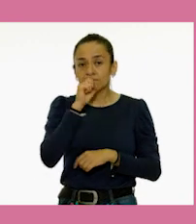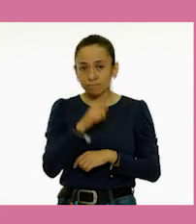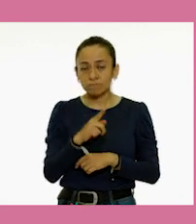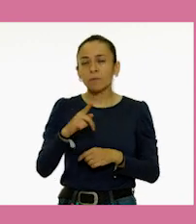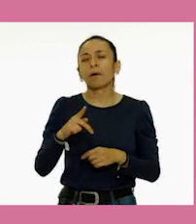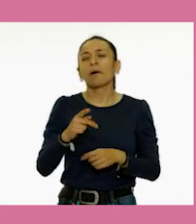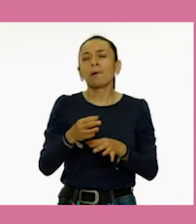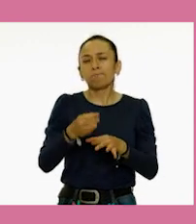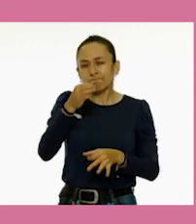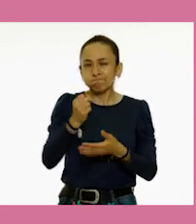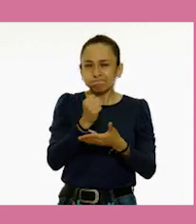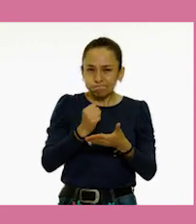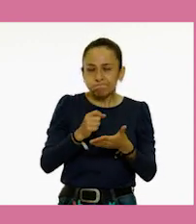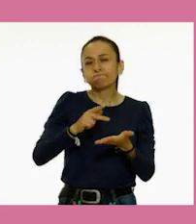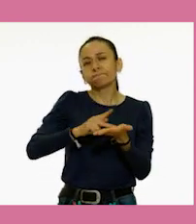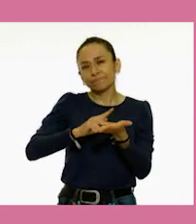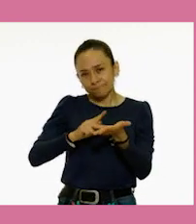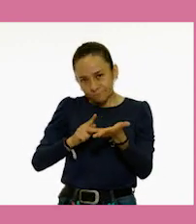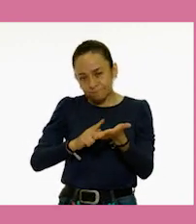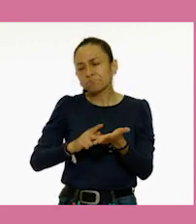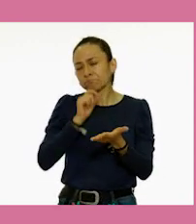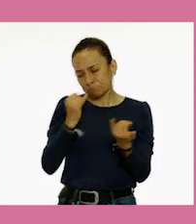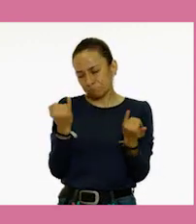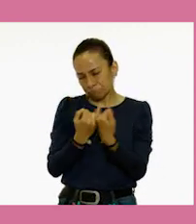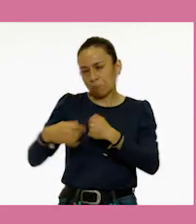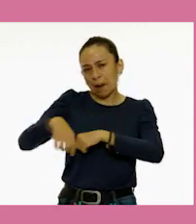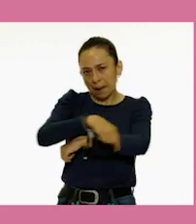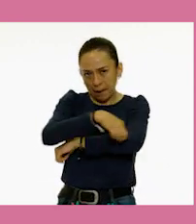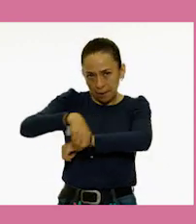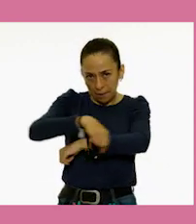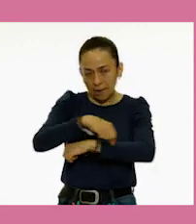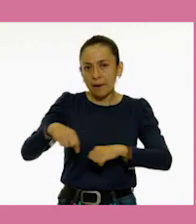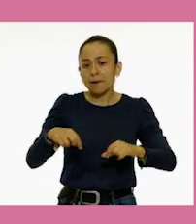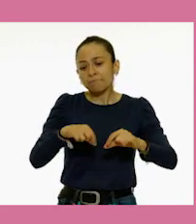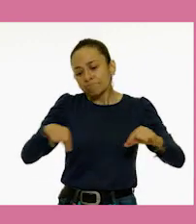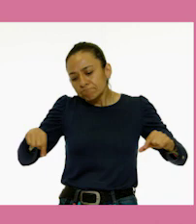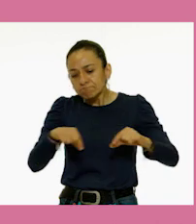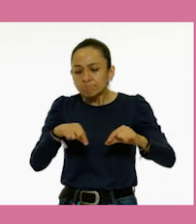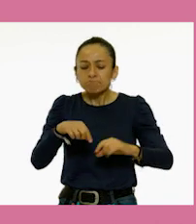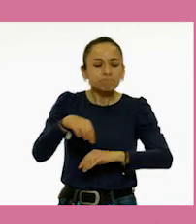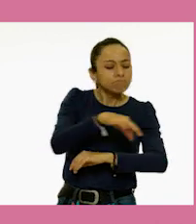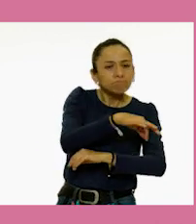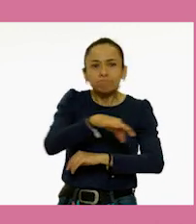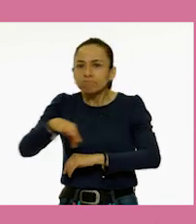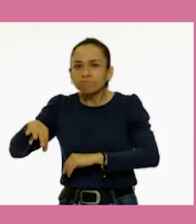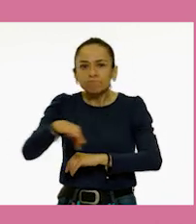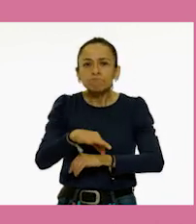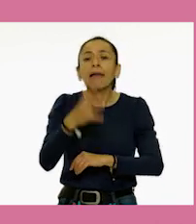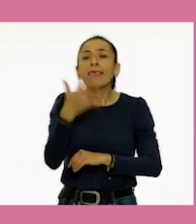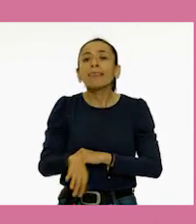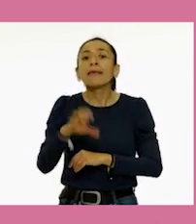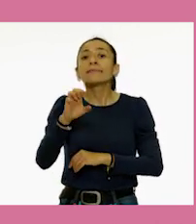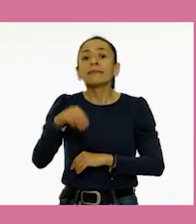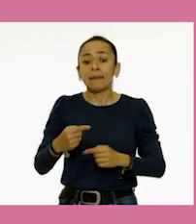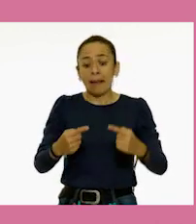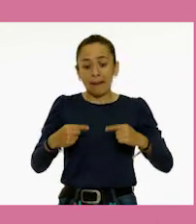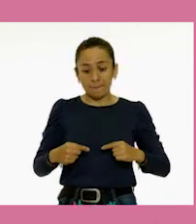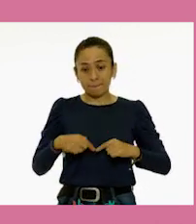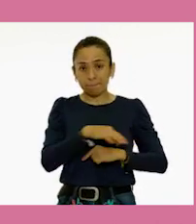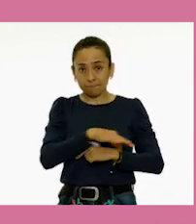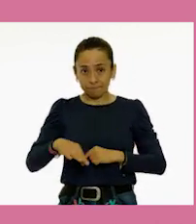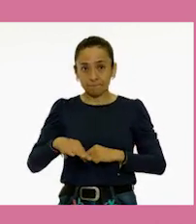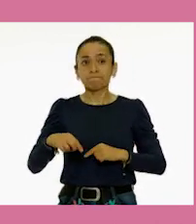el plumón o la pluma y con ayuda de la regla 10 centímetros de largo, partiendo de abajo hacia